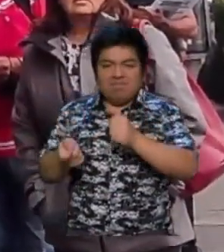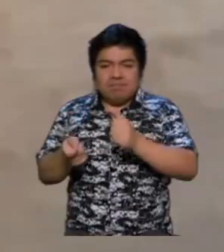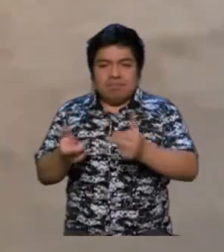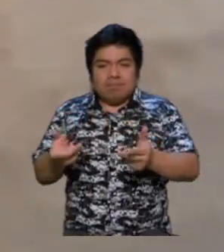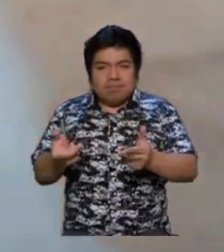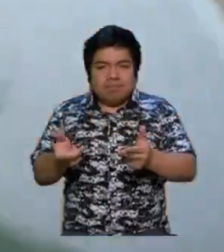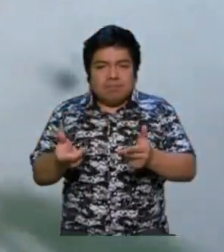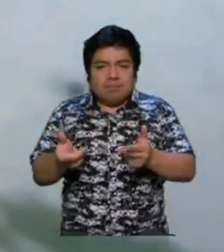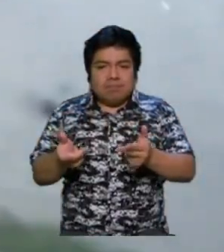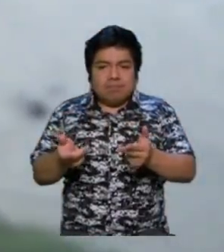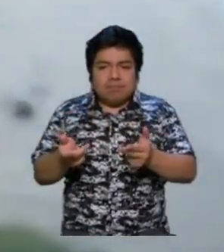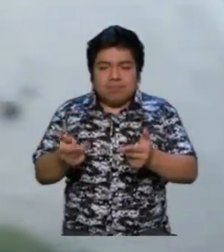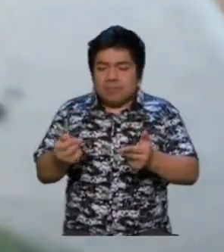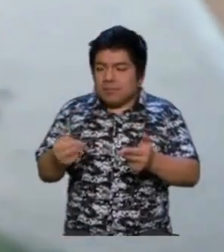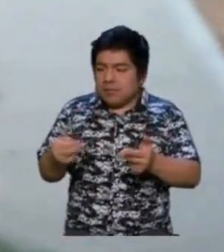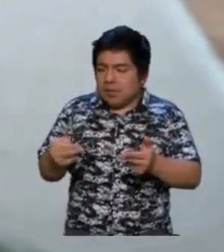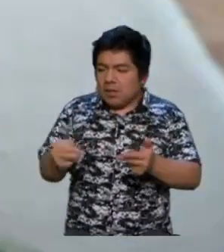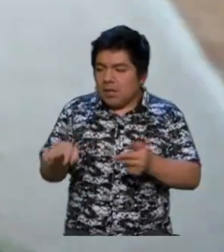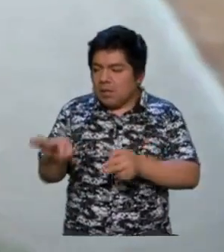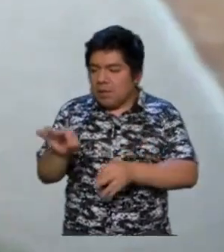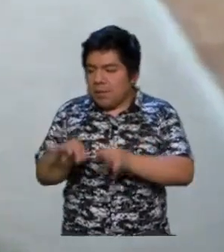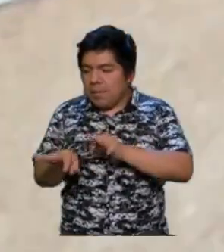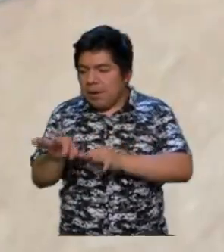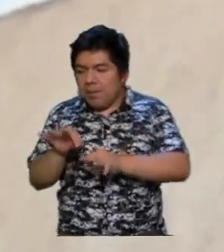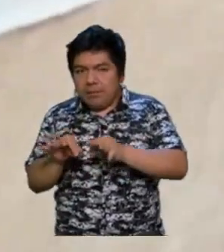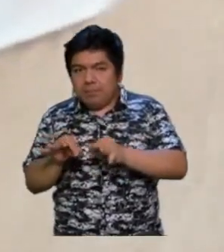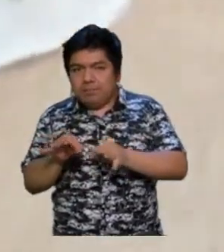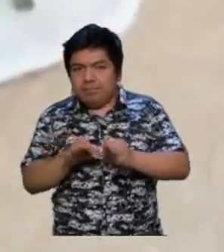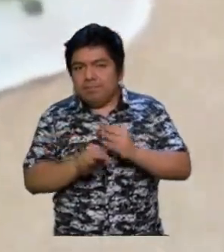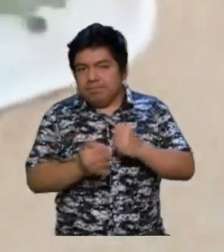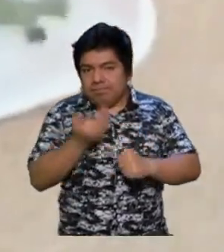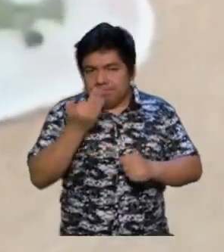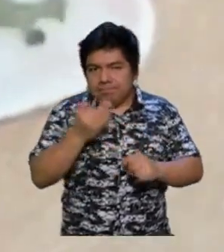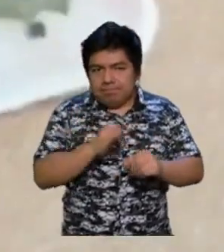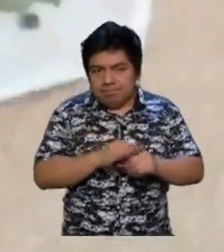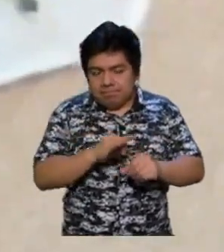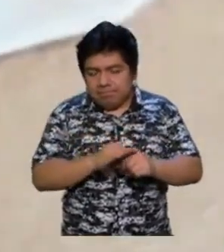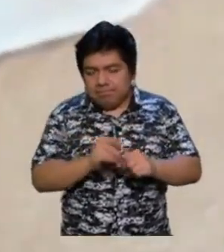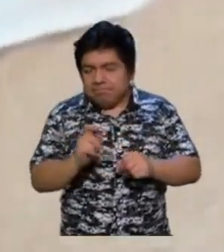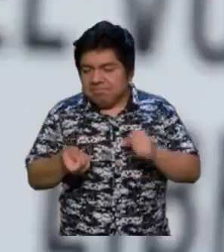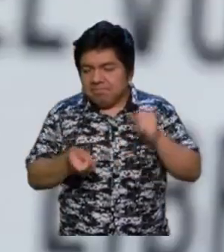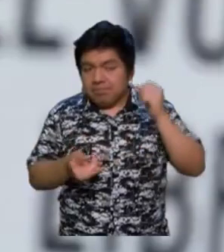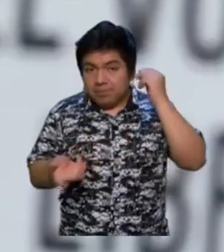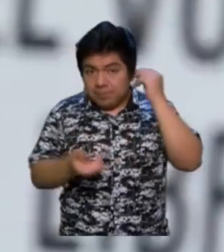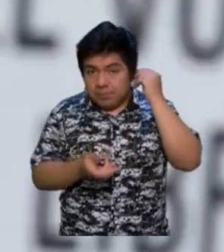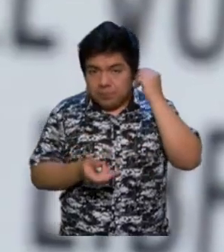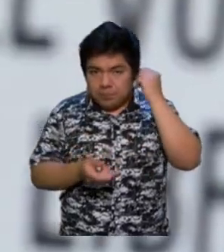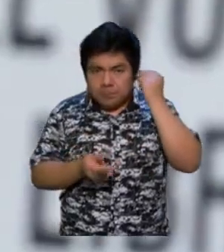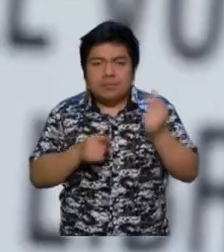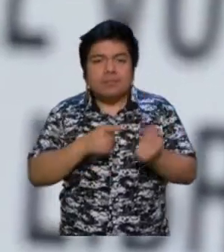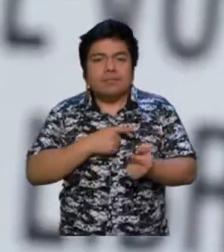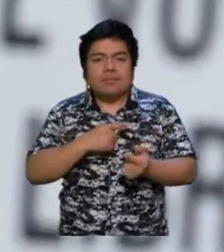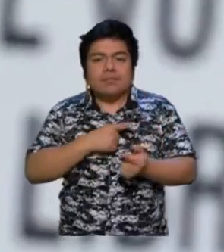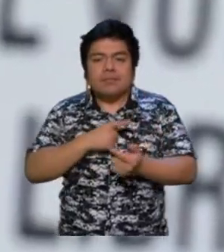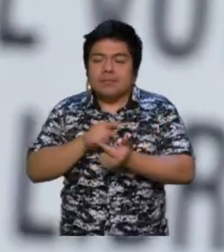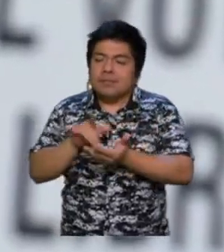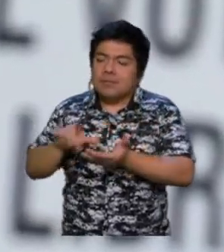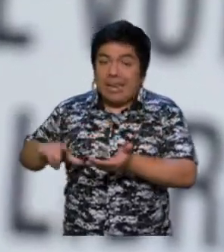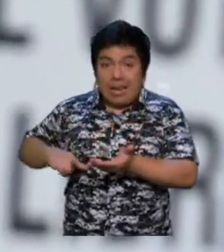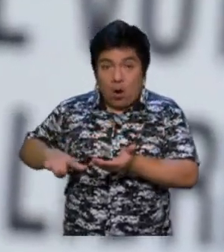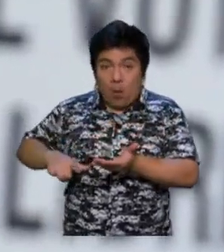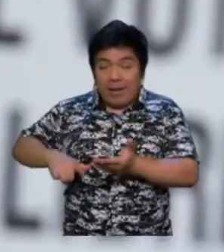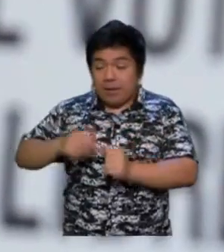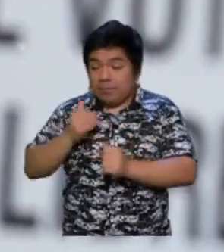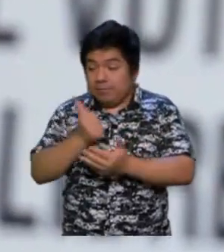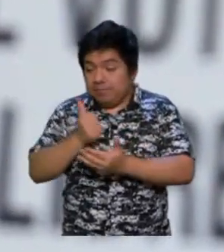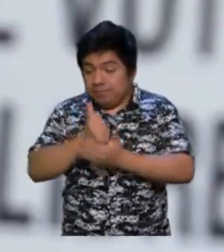un convenio que llamamos de elecciones concurrentes, federal y local, implica pues el apoyo que el gobierno